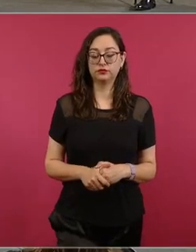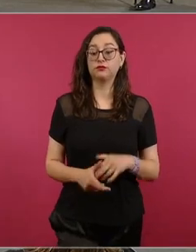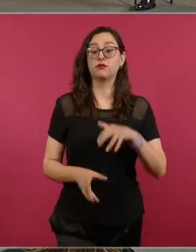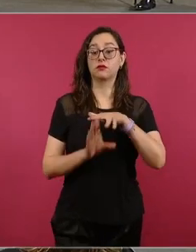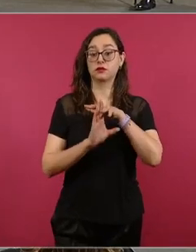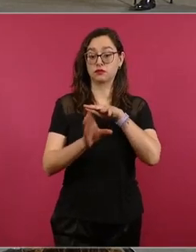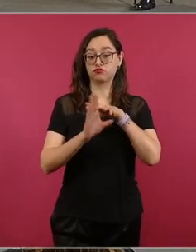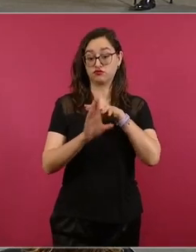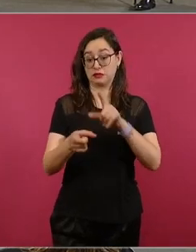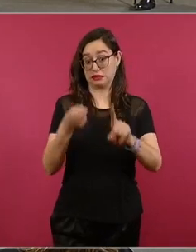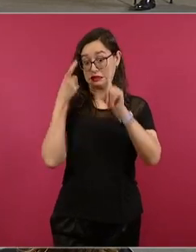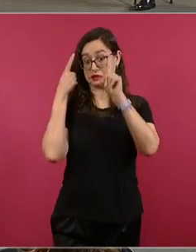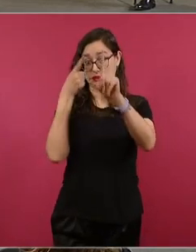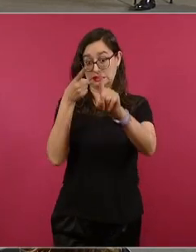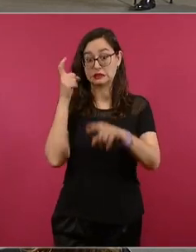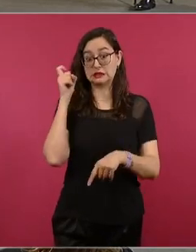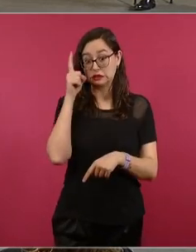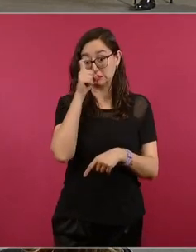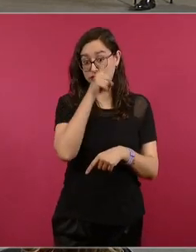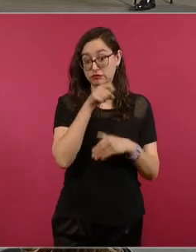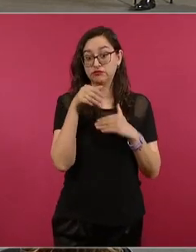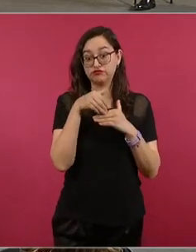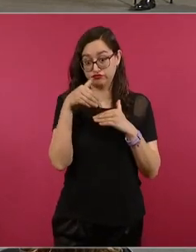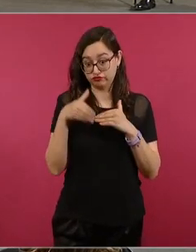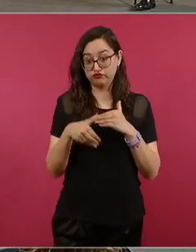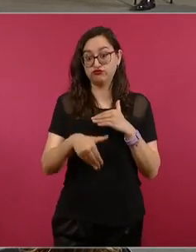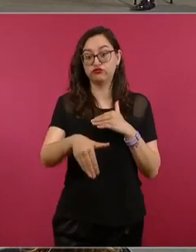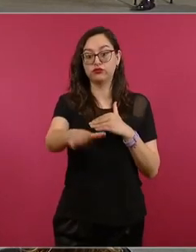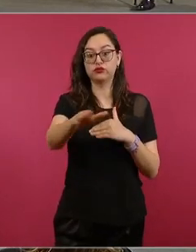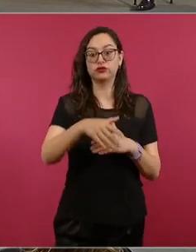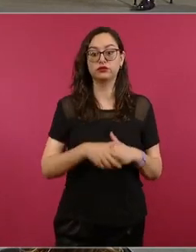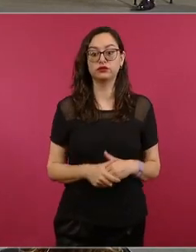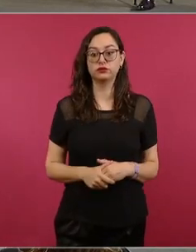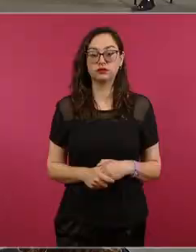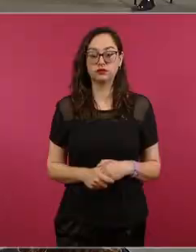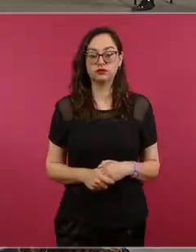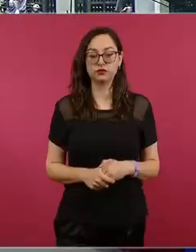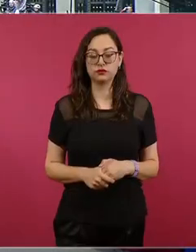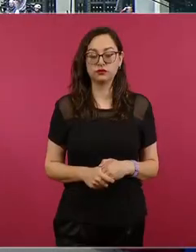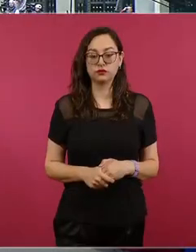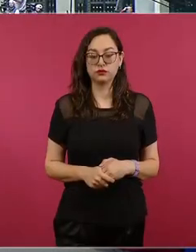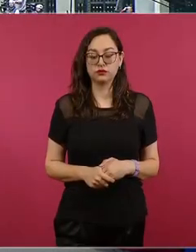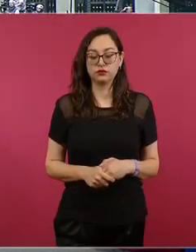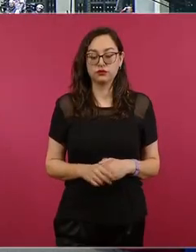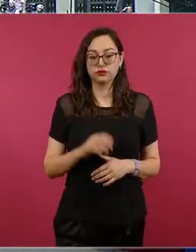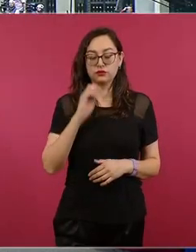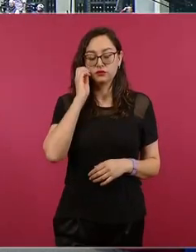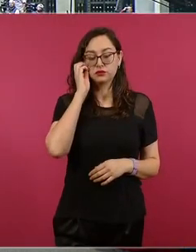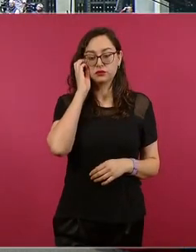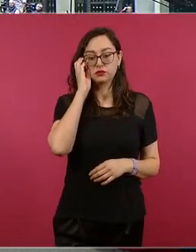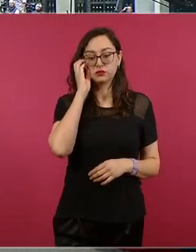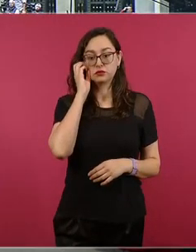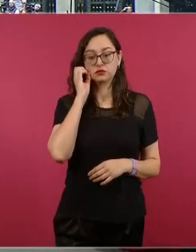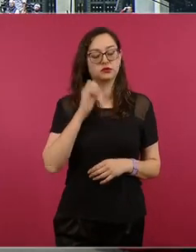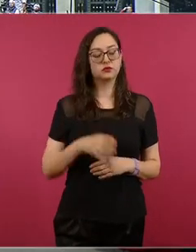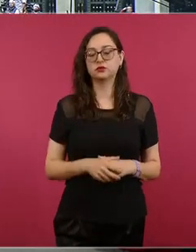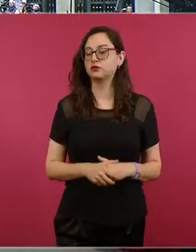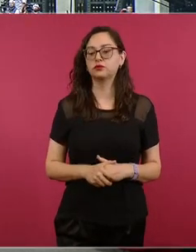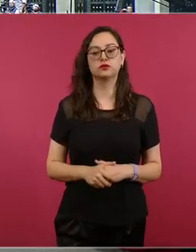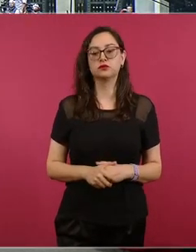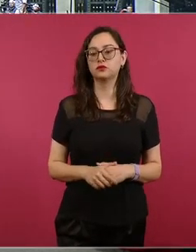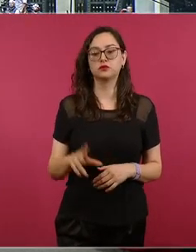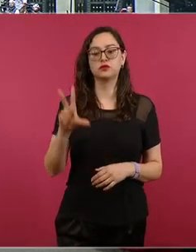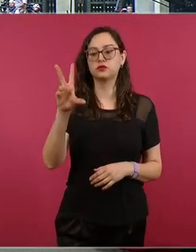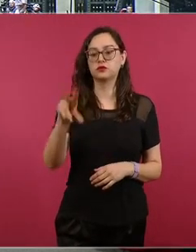migratorio a largo plazo. Presidente, ¿en algún momento hablaron sobre el tema de Ecuador? ¿México mañana presenta su documento sobre su